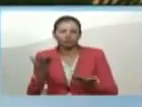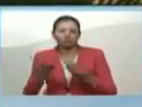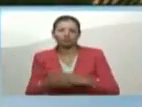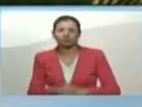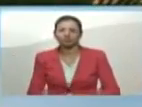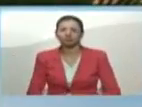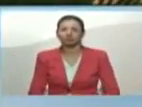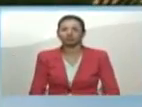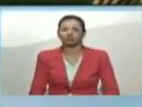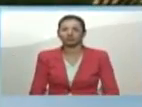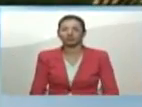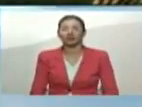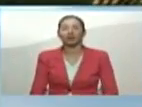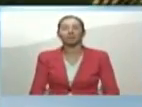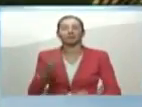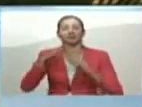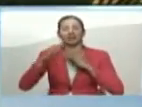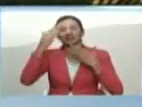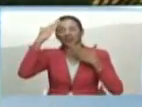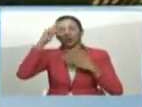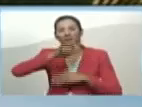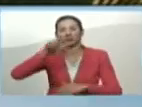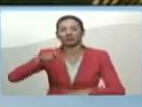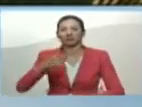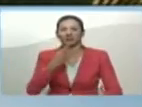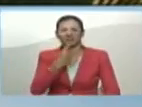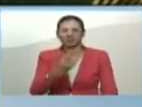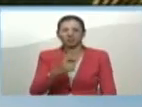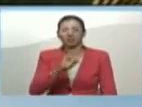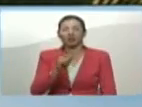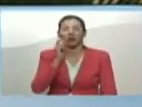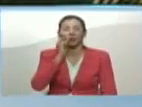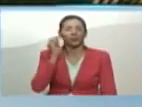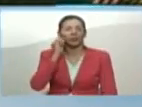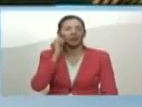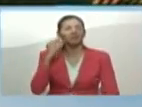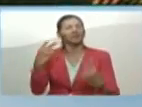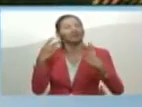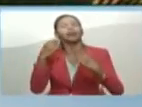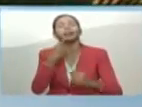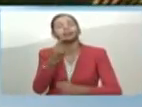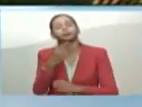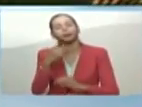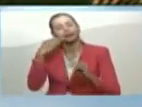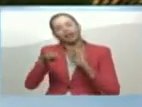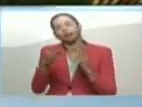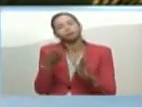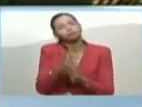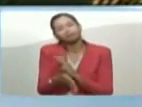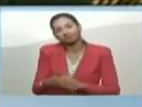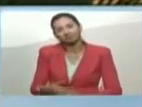mensaje, ¿vale? De saludo a la gente. ¿Qué le decimos a todos los que nos están viendo?